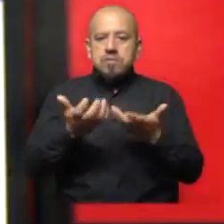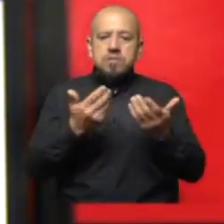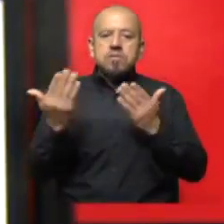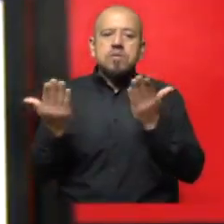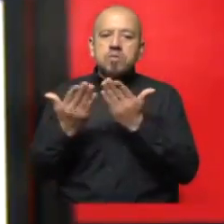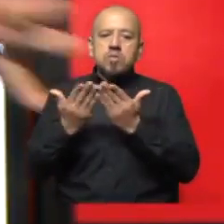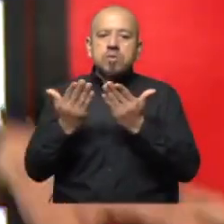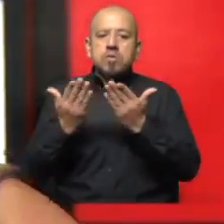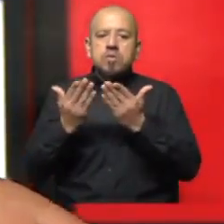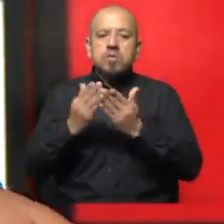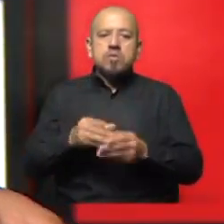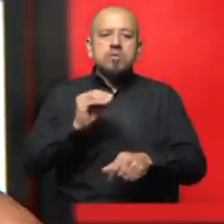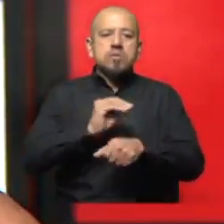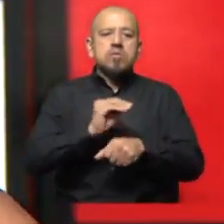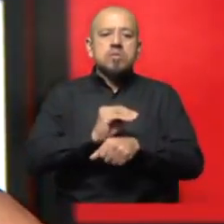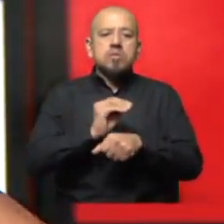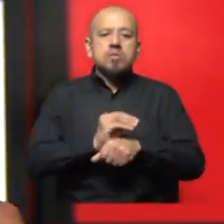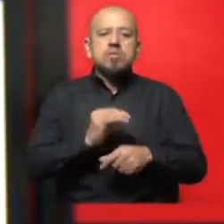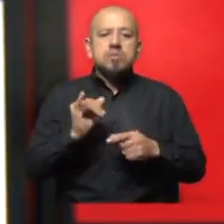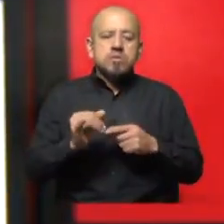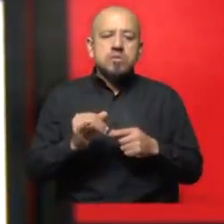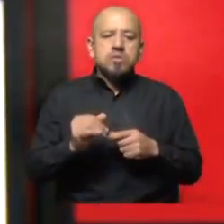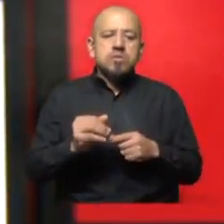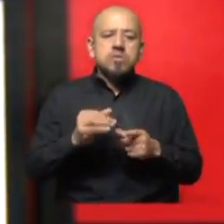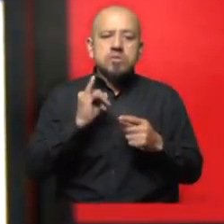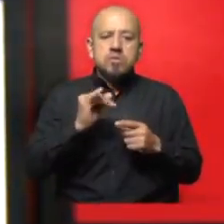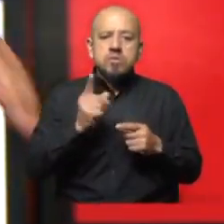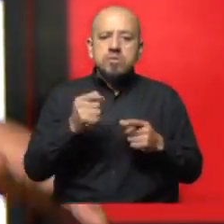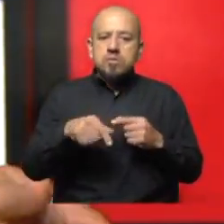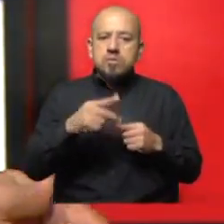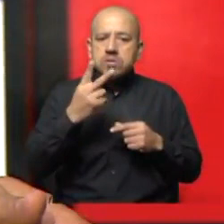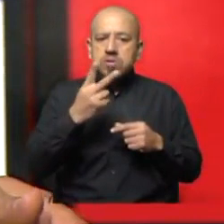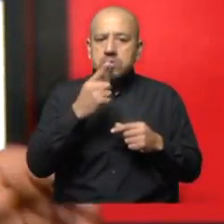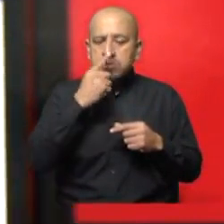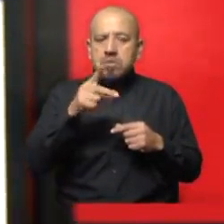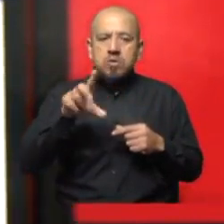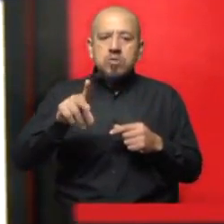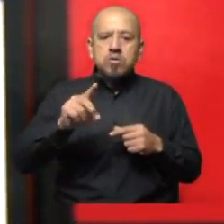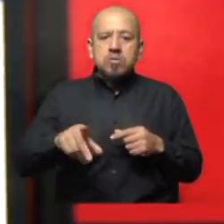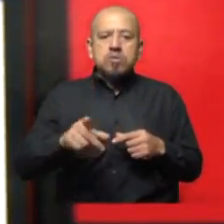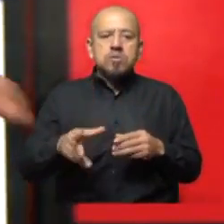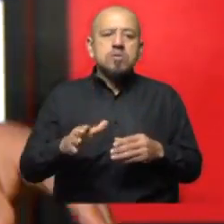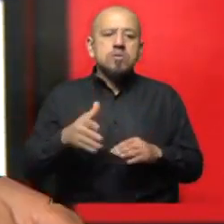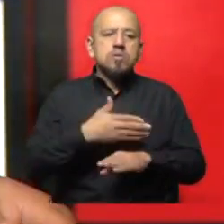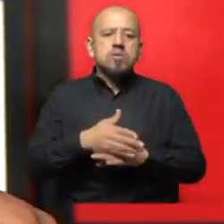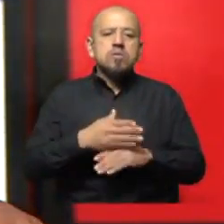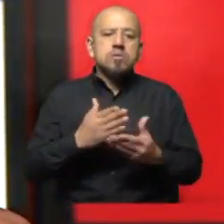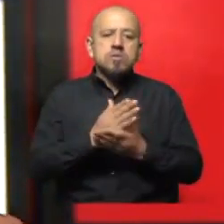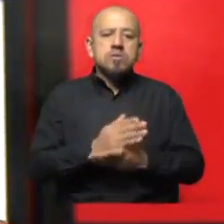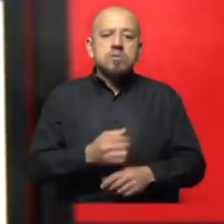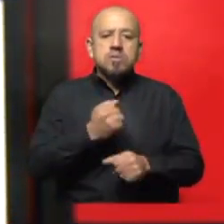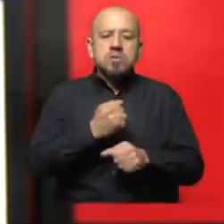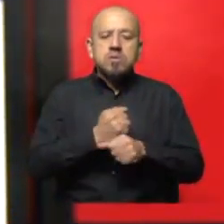hice algún sonido en el 2012 y después de ahí siempre estuve trabajando en astronomía